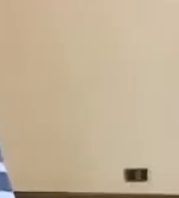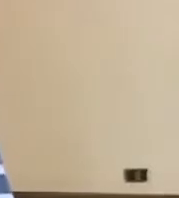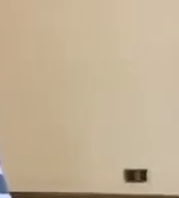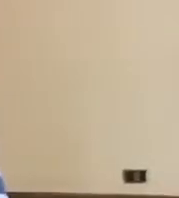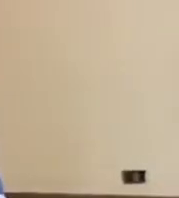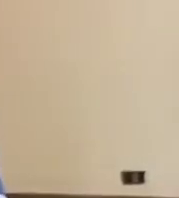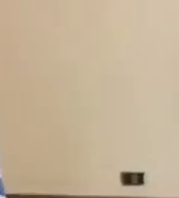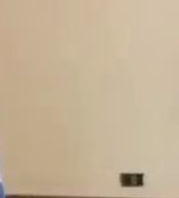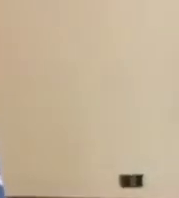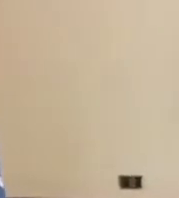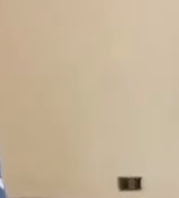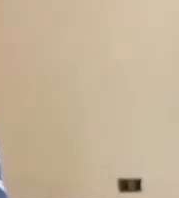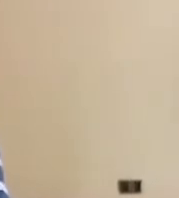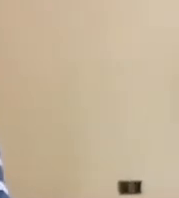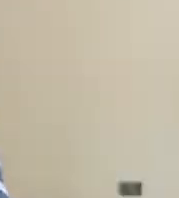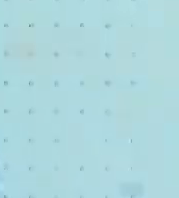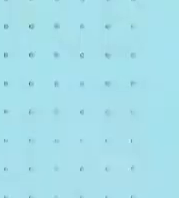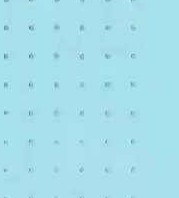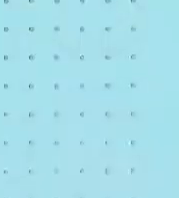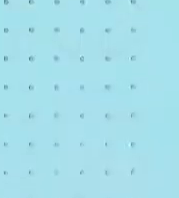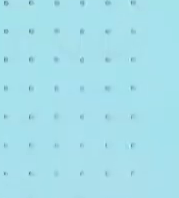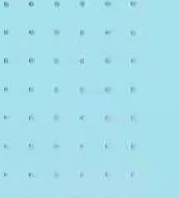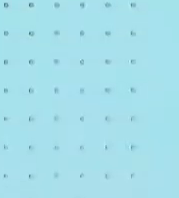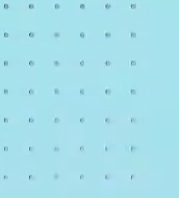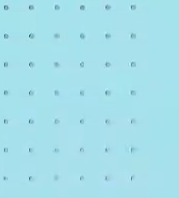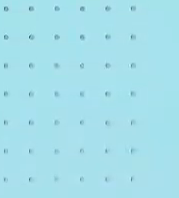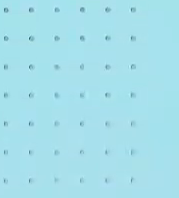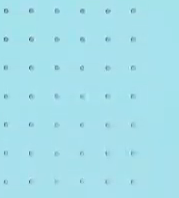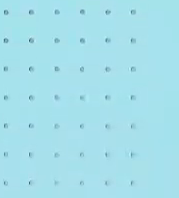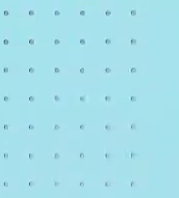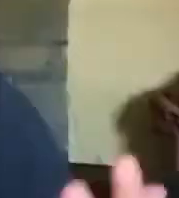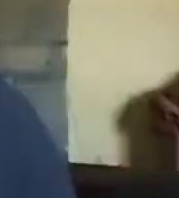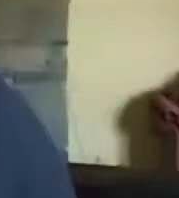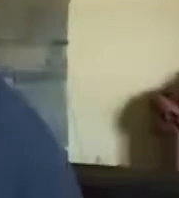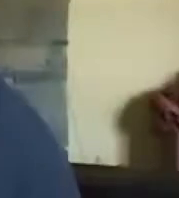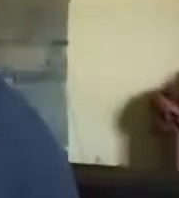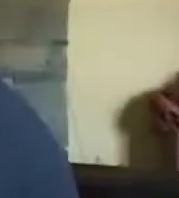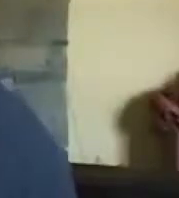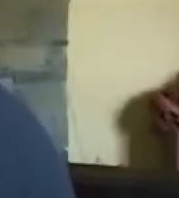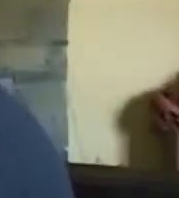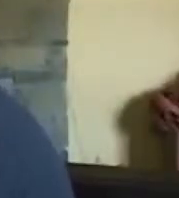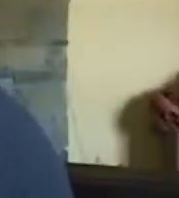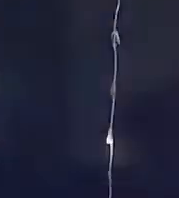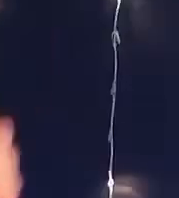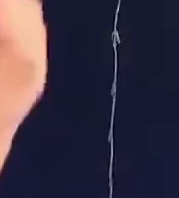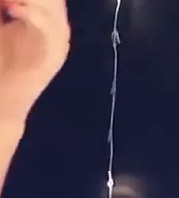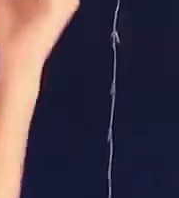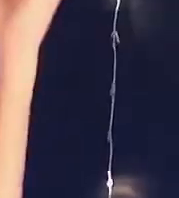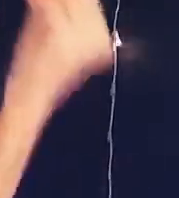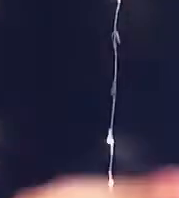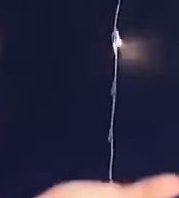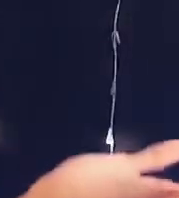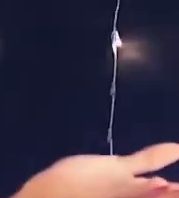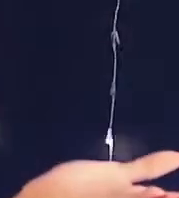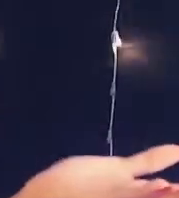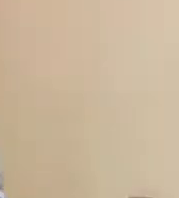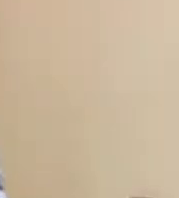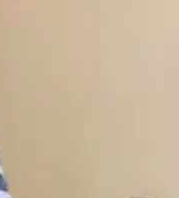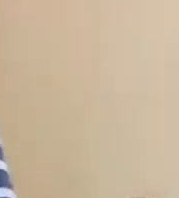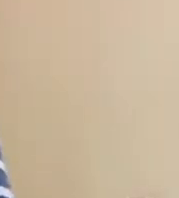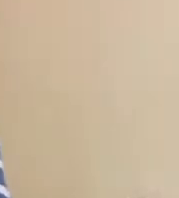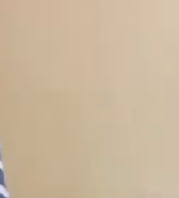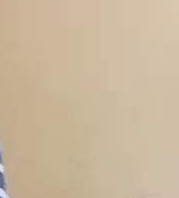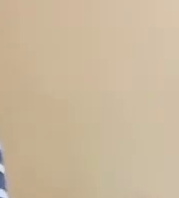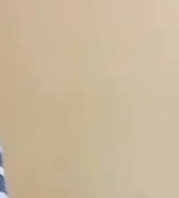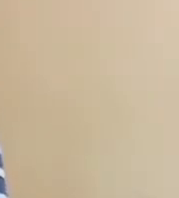Hola hermanos de Bolivia, les habla Elmer Hermosa. Hola, ¿cómo están? Soy Vanessa Áñez. Hola, mi nombre es Jonathan Hermosa. Les saluda Eleonora Cardona.